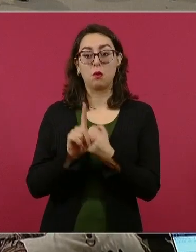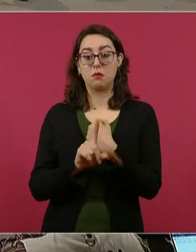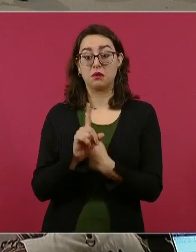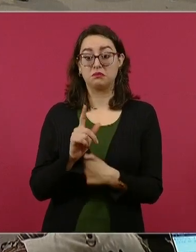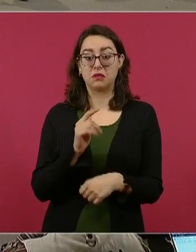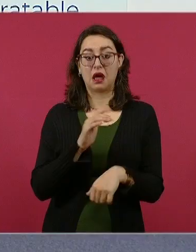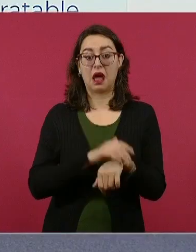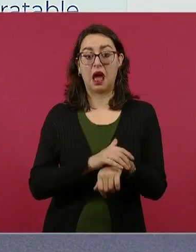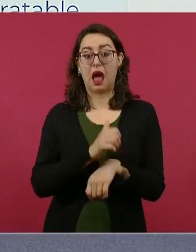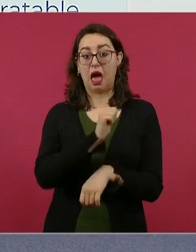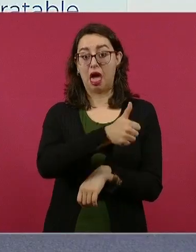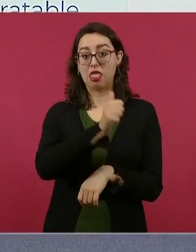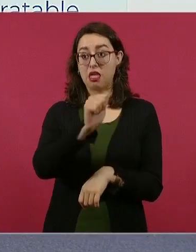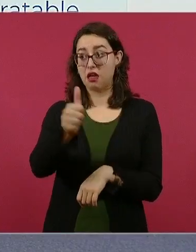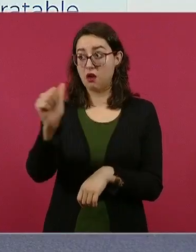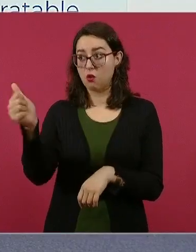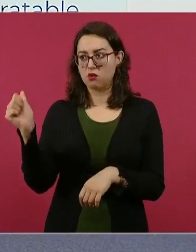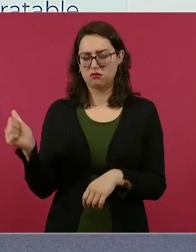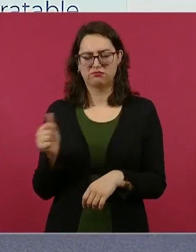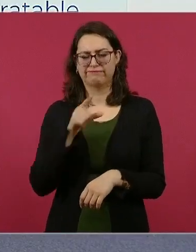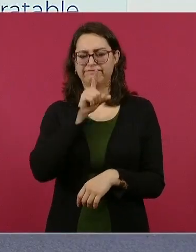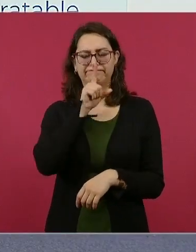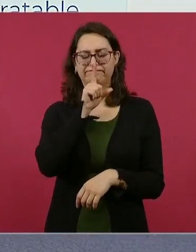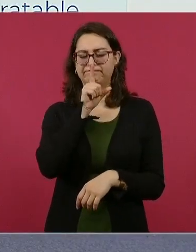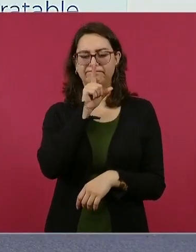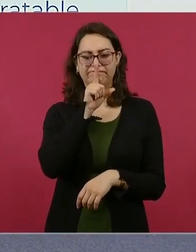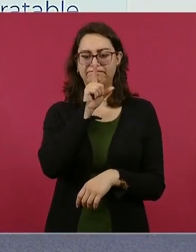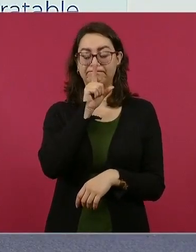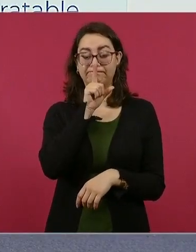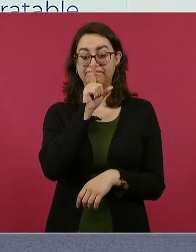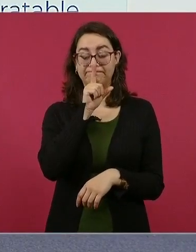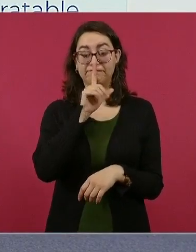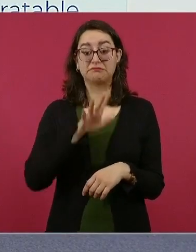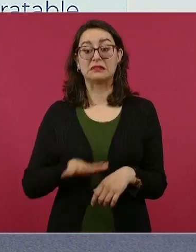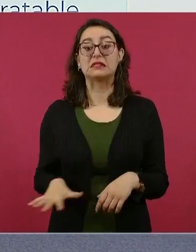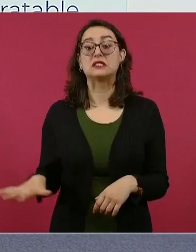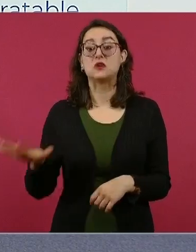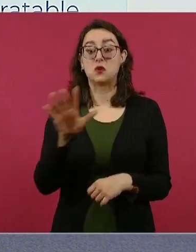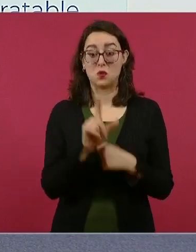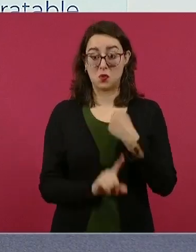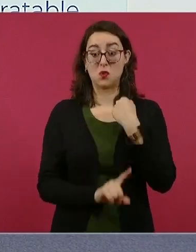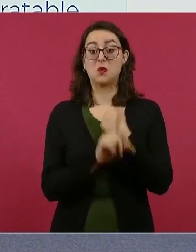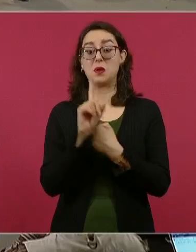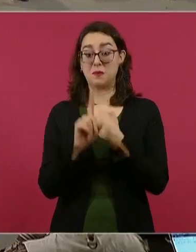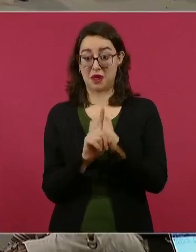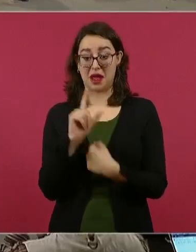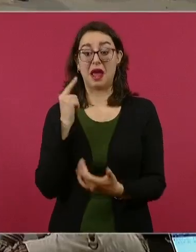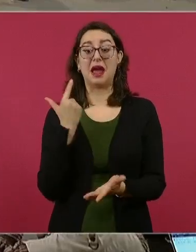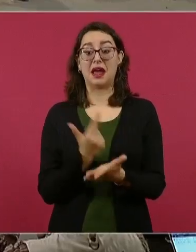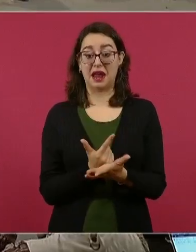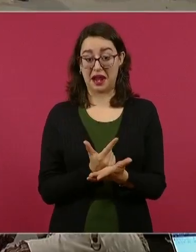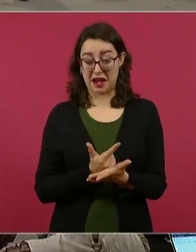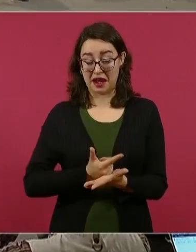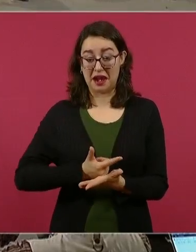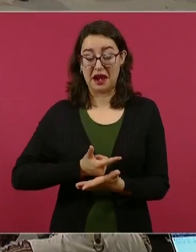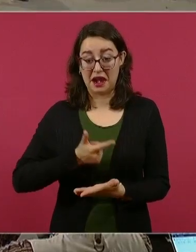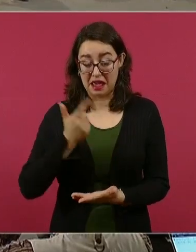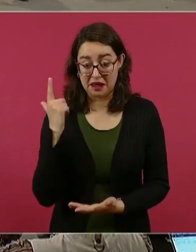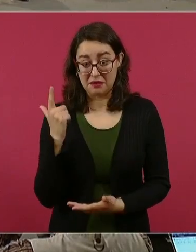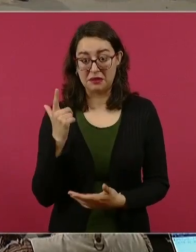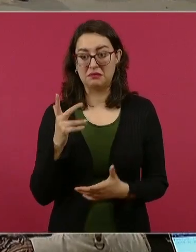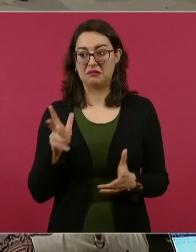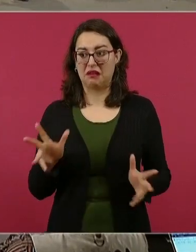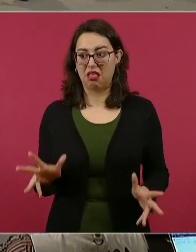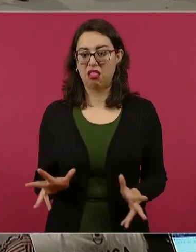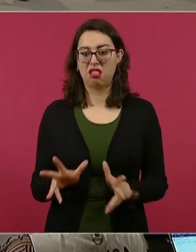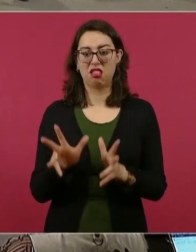individual, es un problema social en la medida en que múltiples situaciones, insisto, de deprivación, de marginación, pueden